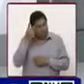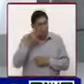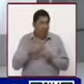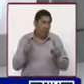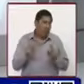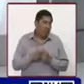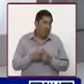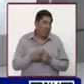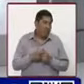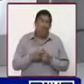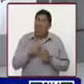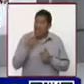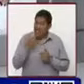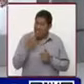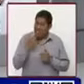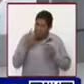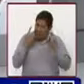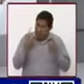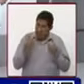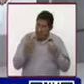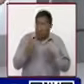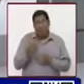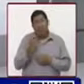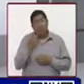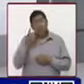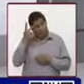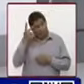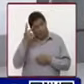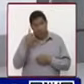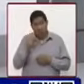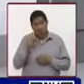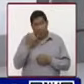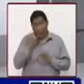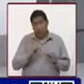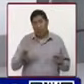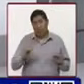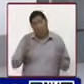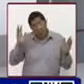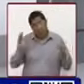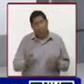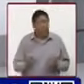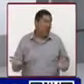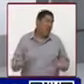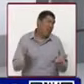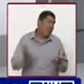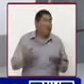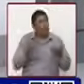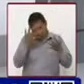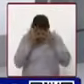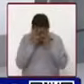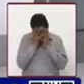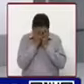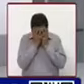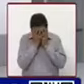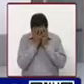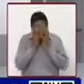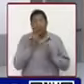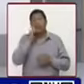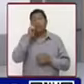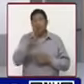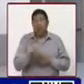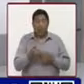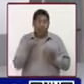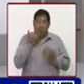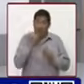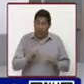aunque debo decir que por lo que estoy viendo son más los padres que los niños. Es la excusa a los niños, ¿no? Para disfrazarse. Ya lo vamos a ver mañana